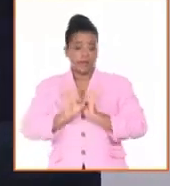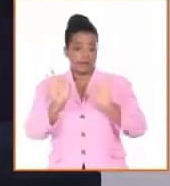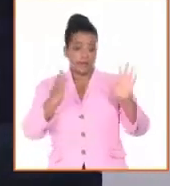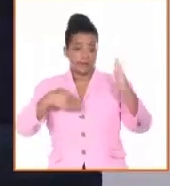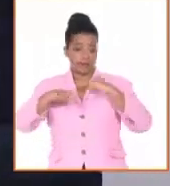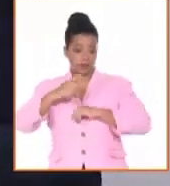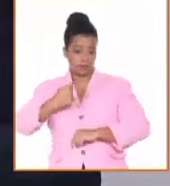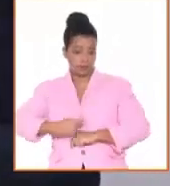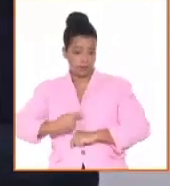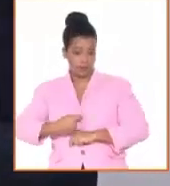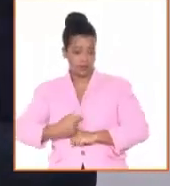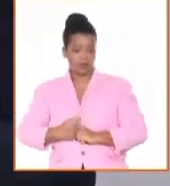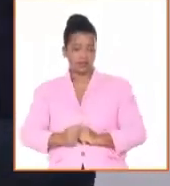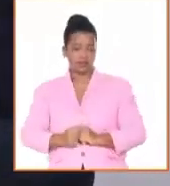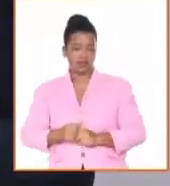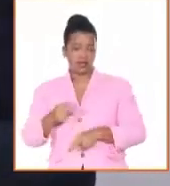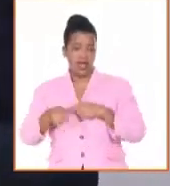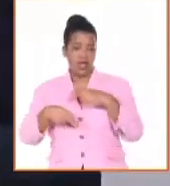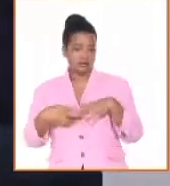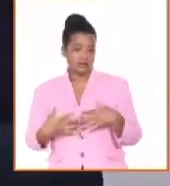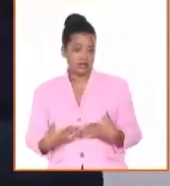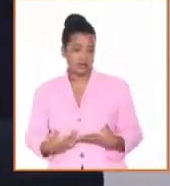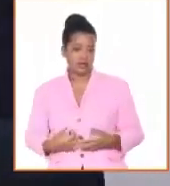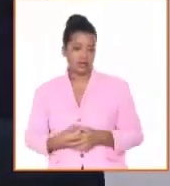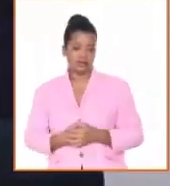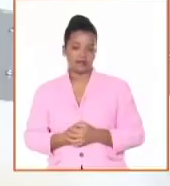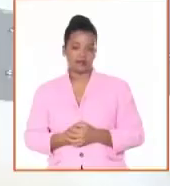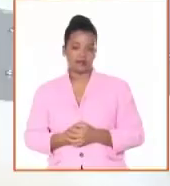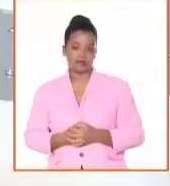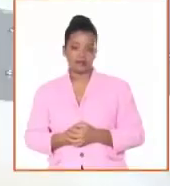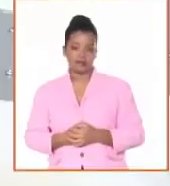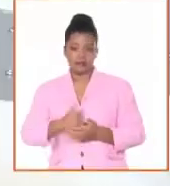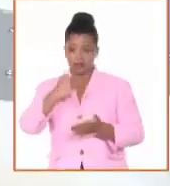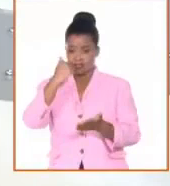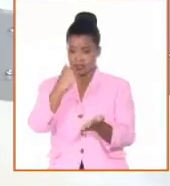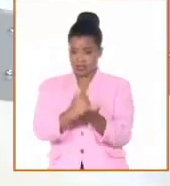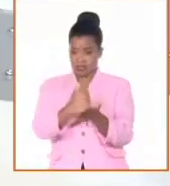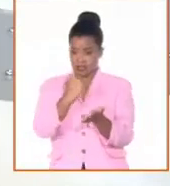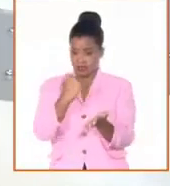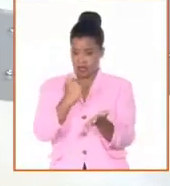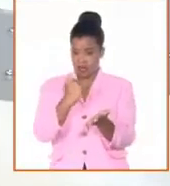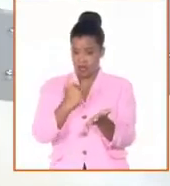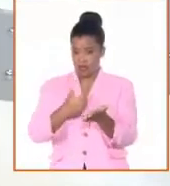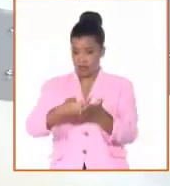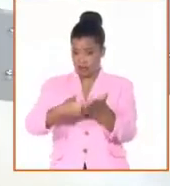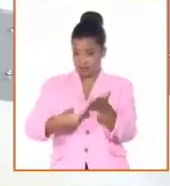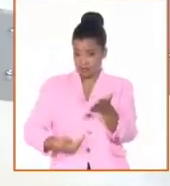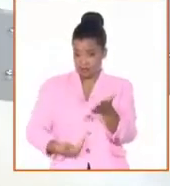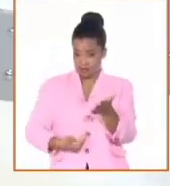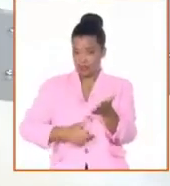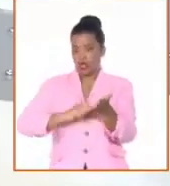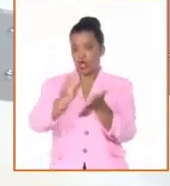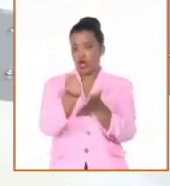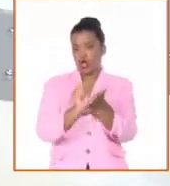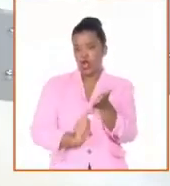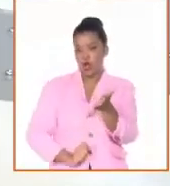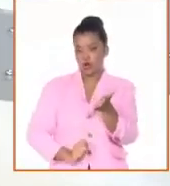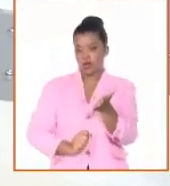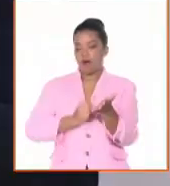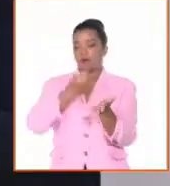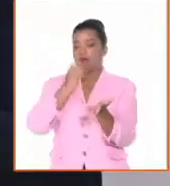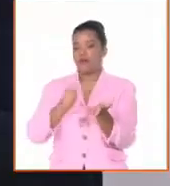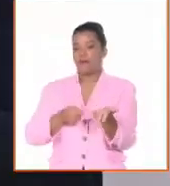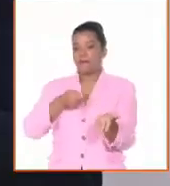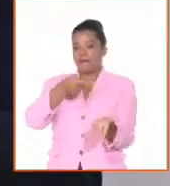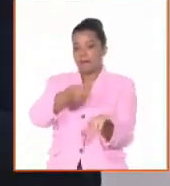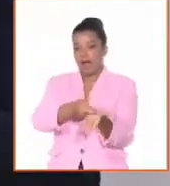se coloca una nota en la certificación y las mismas Entonces se paga su valor o se